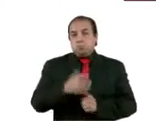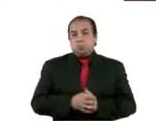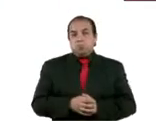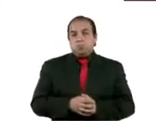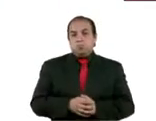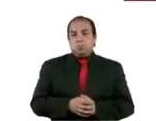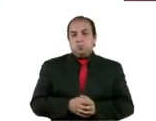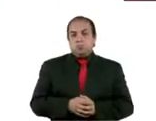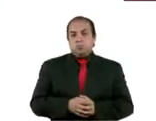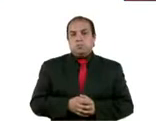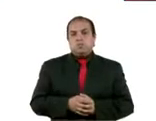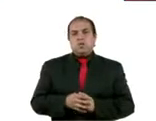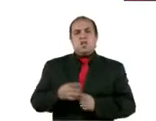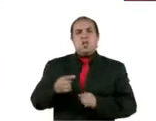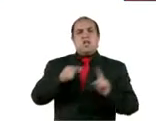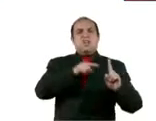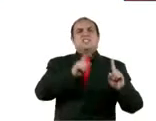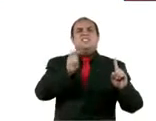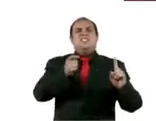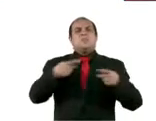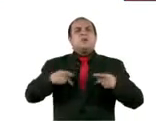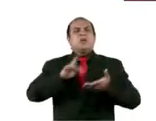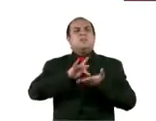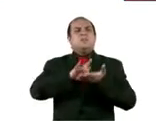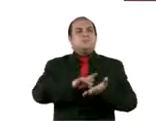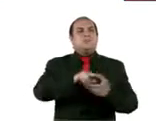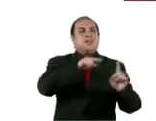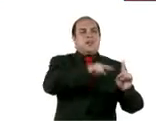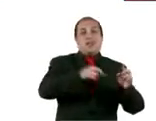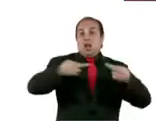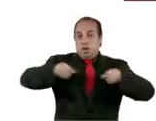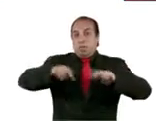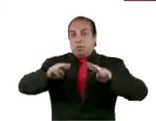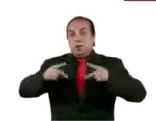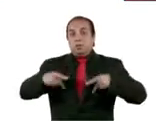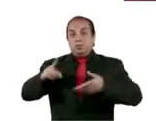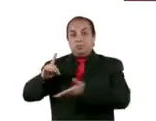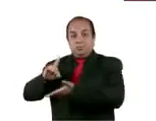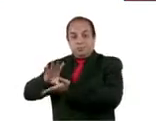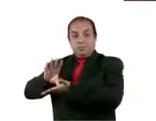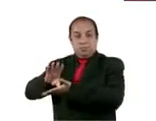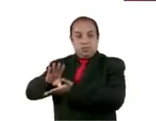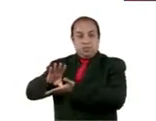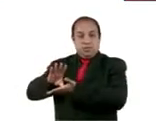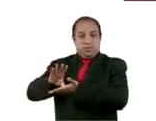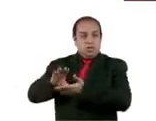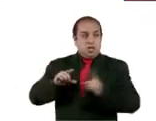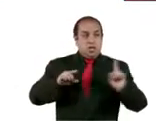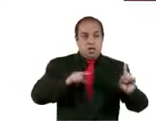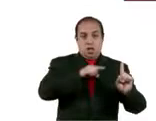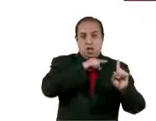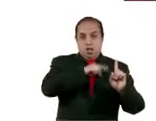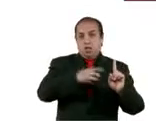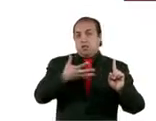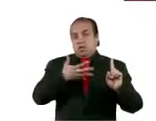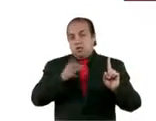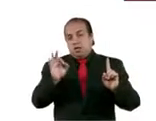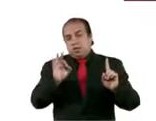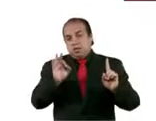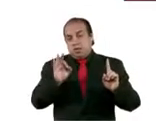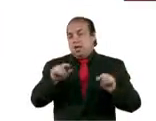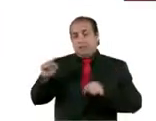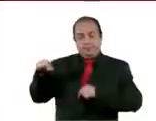es una persona que los puede representar a las personas con discapacidad porque ellos pueden tener